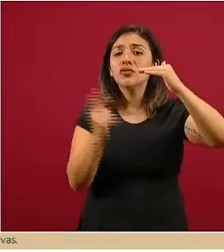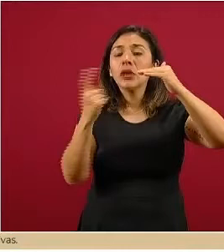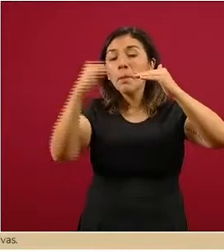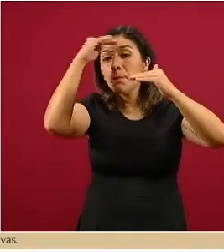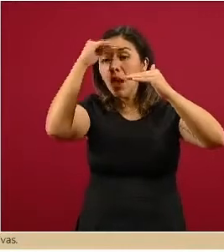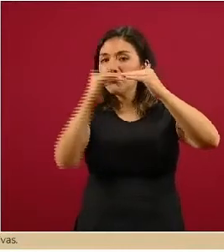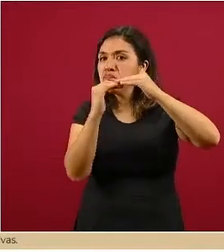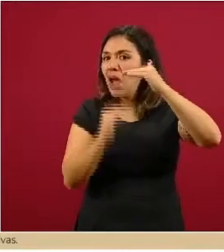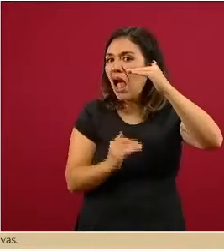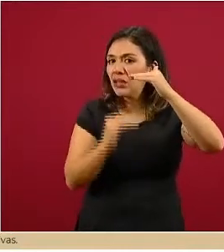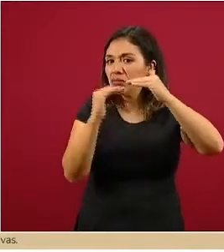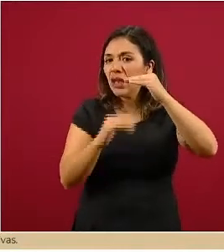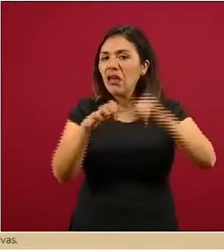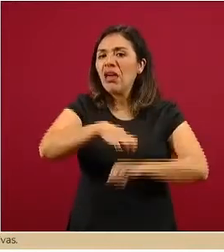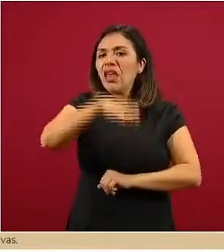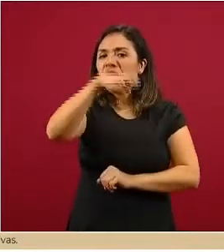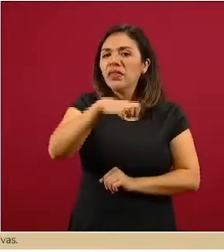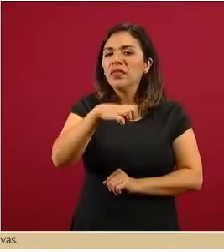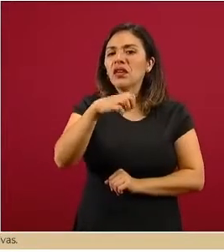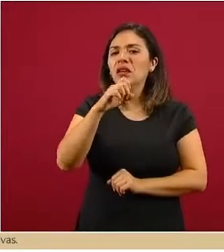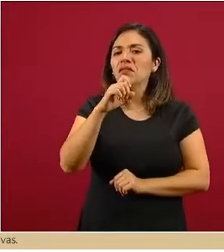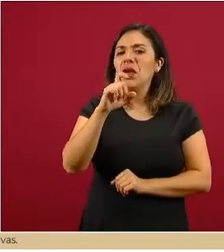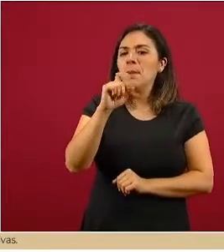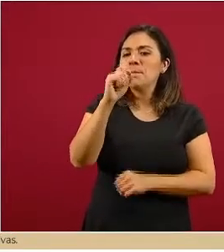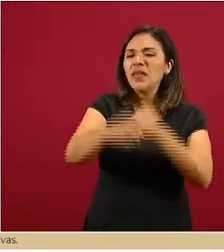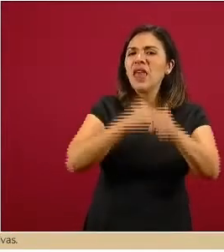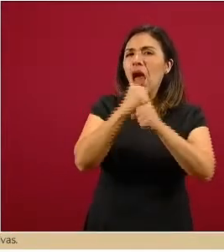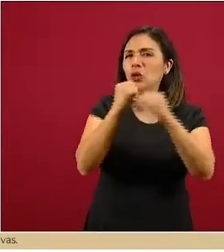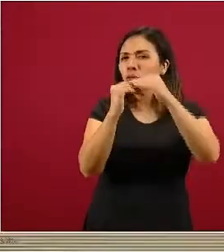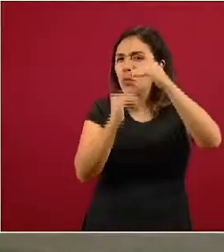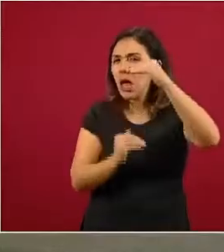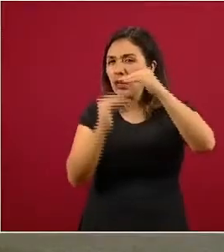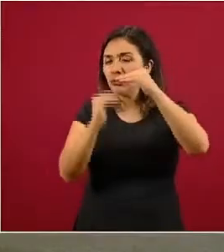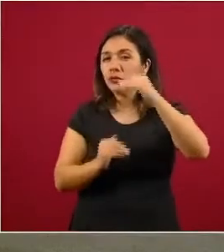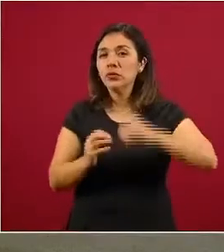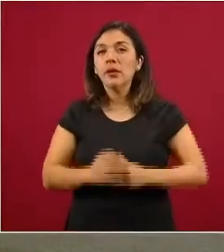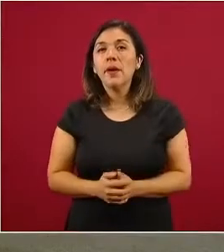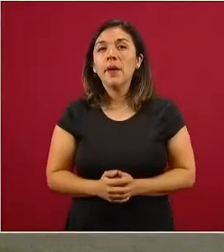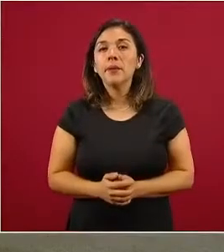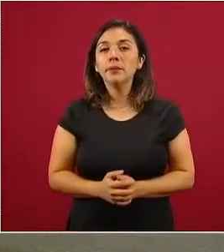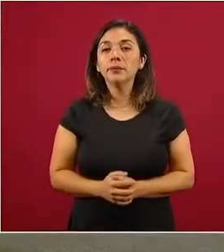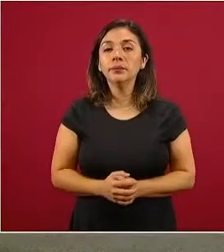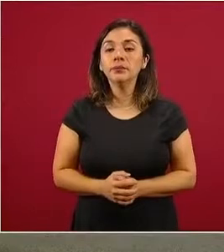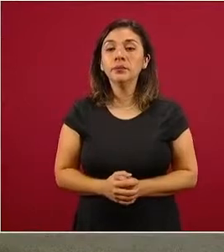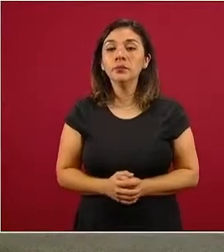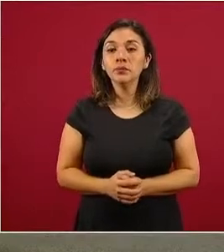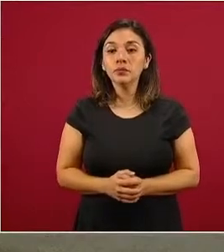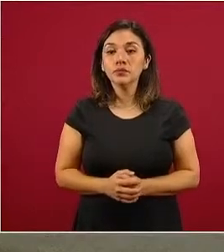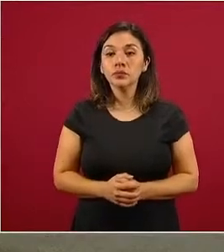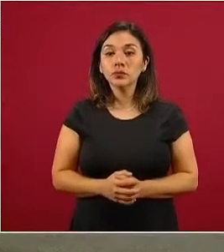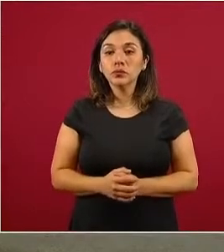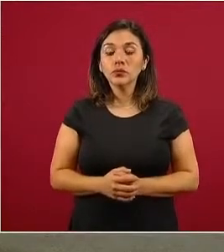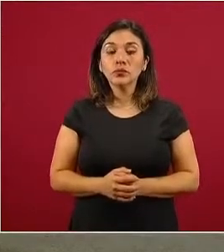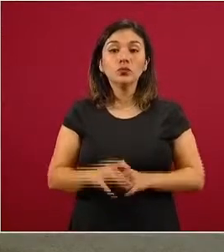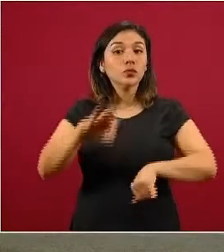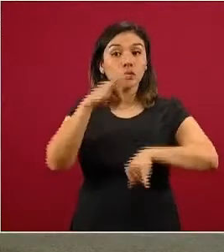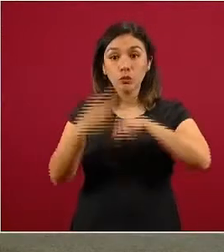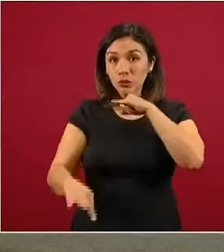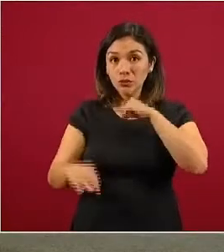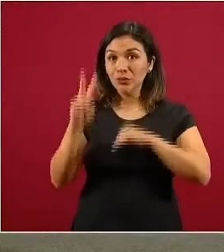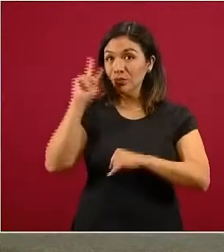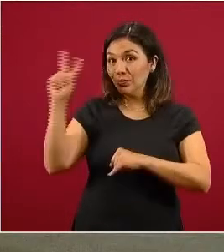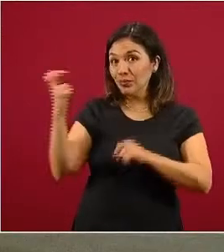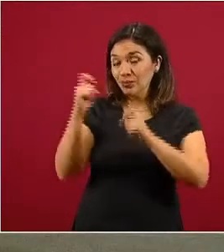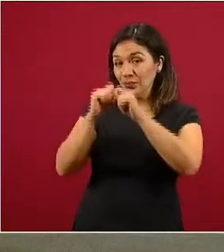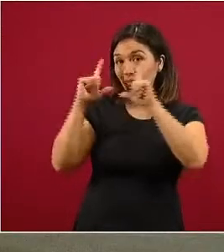el boletín por edad y sexo, en donde se va a ver claramente, como lo pueden ver en esta gráfica, dividimos en